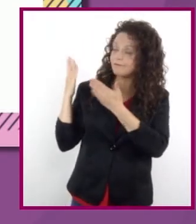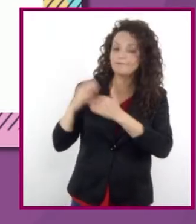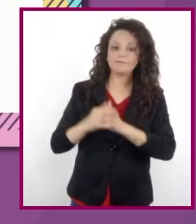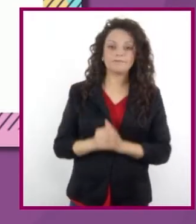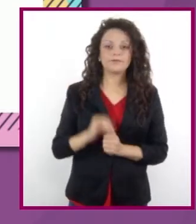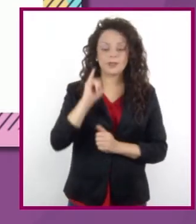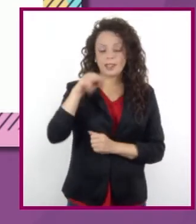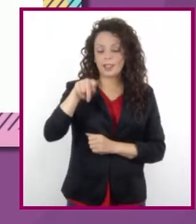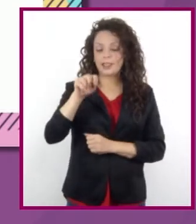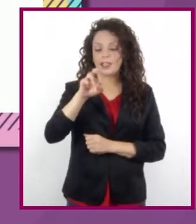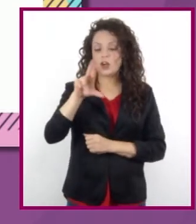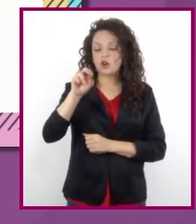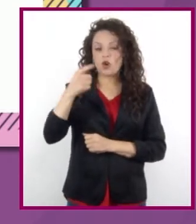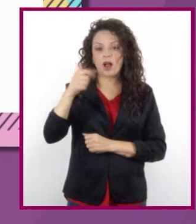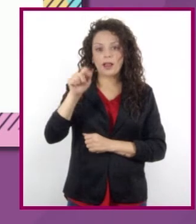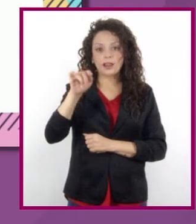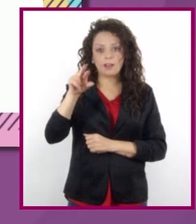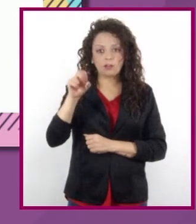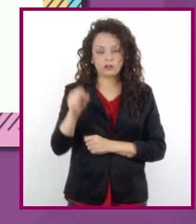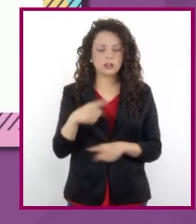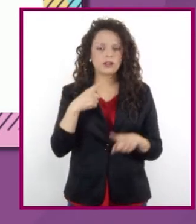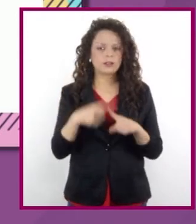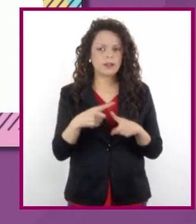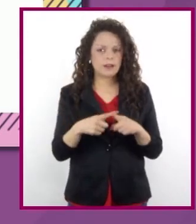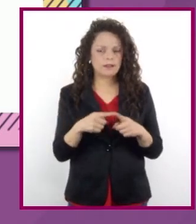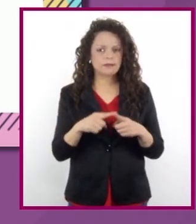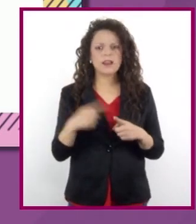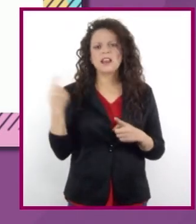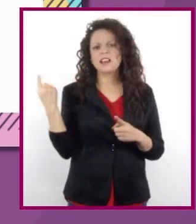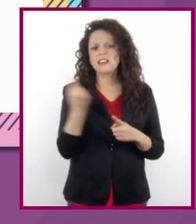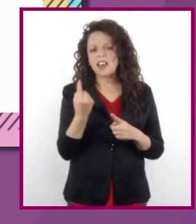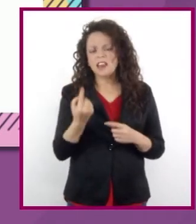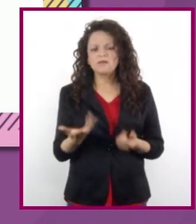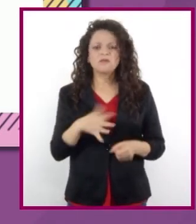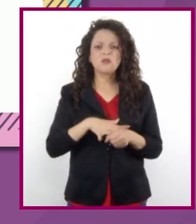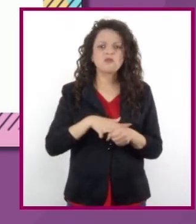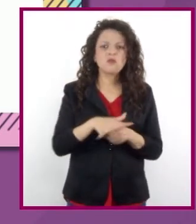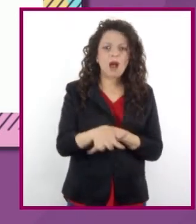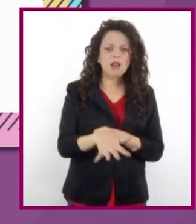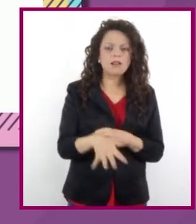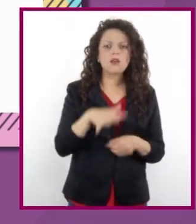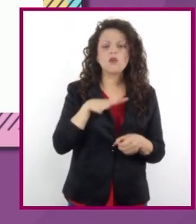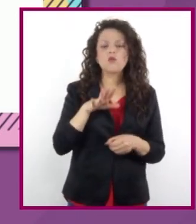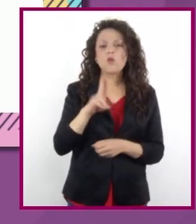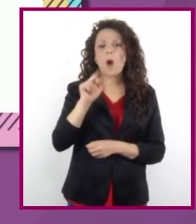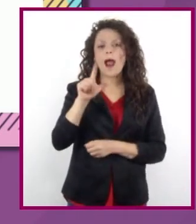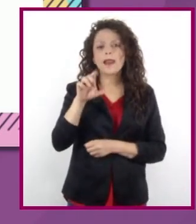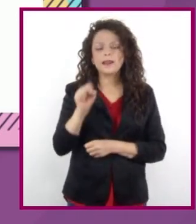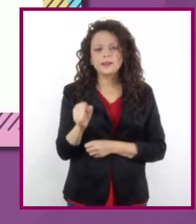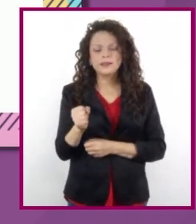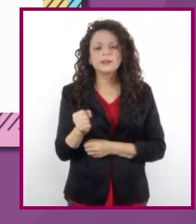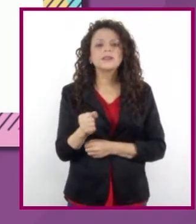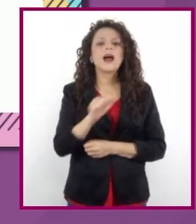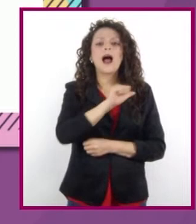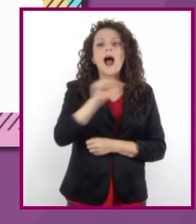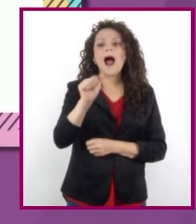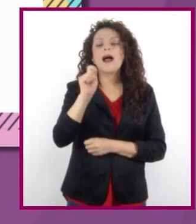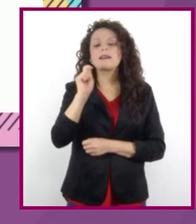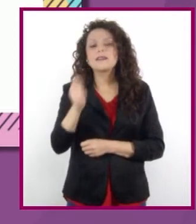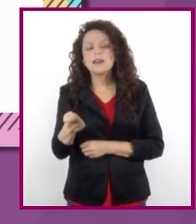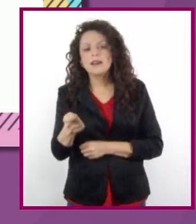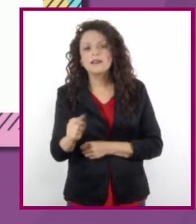Interrogativos: ¿quién? ¿Qué? ¿Cuál? ¿Cuáles? ¿A quién? ¿A